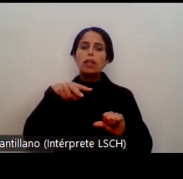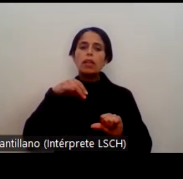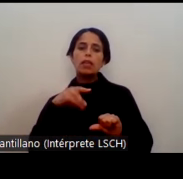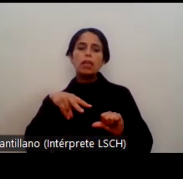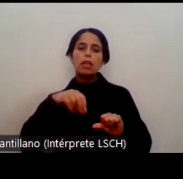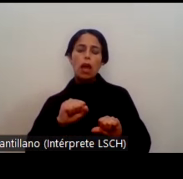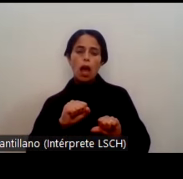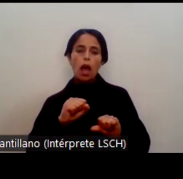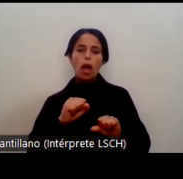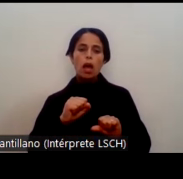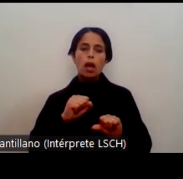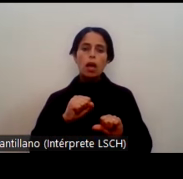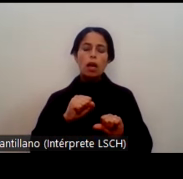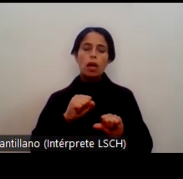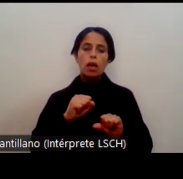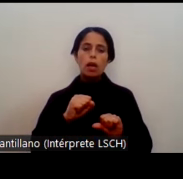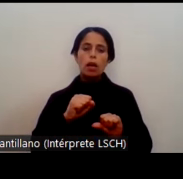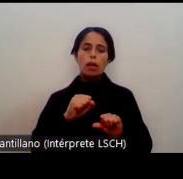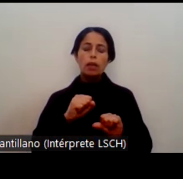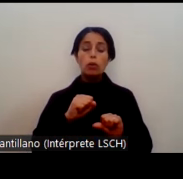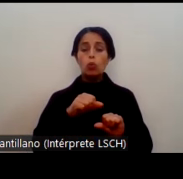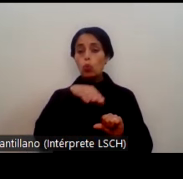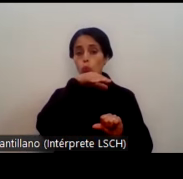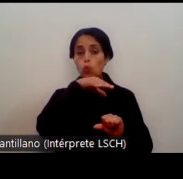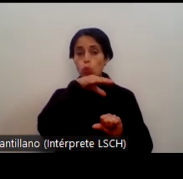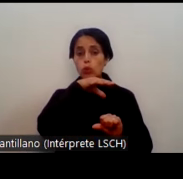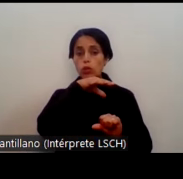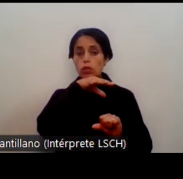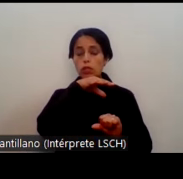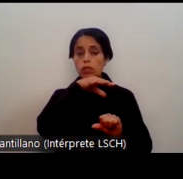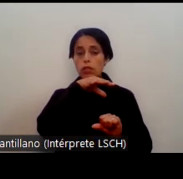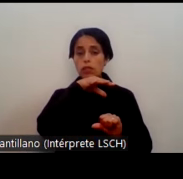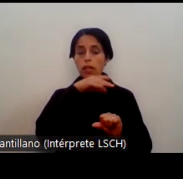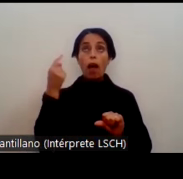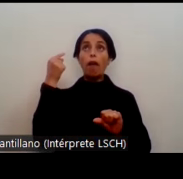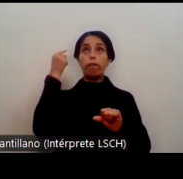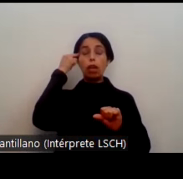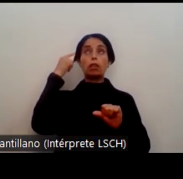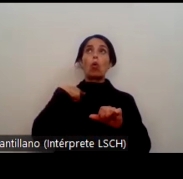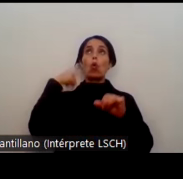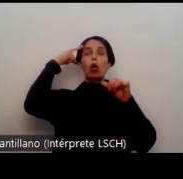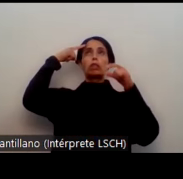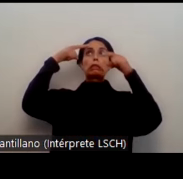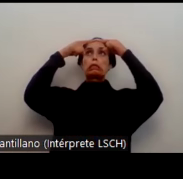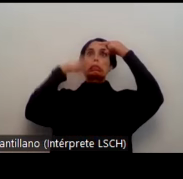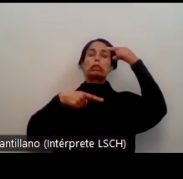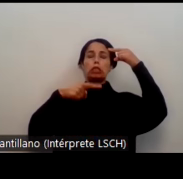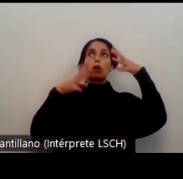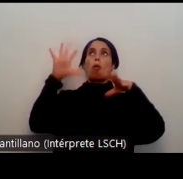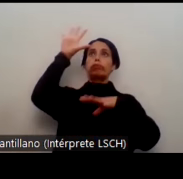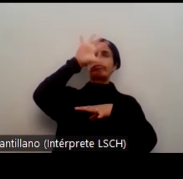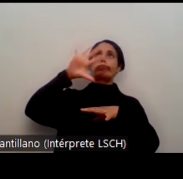que es el compuesto químico que genera alteraciones de conciencia y